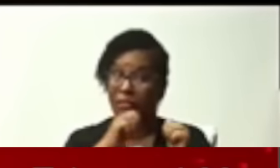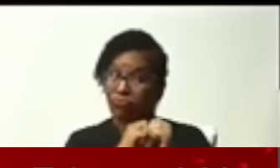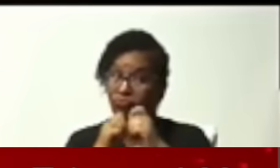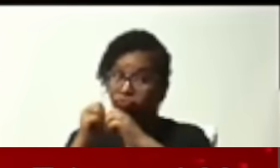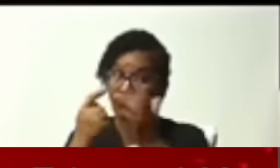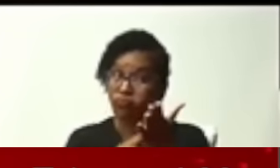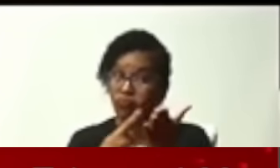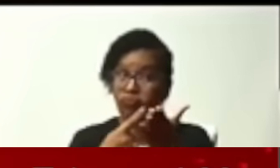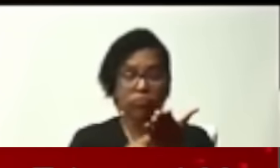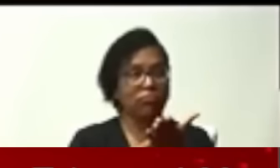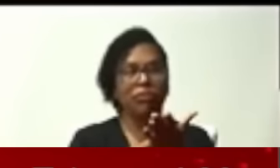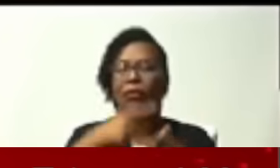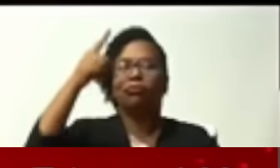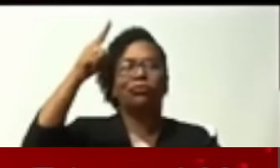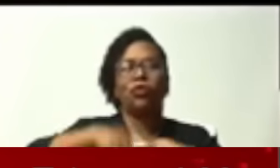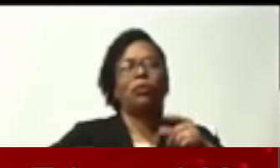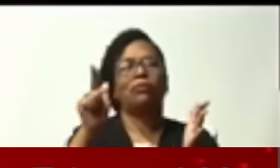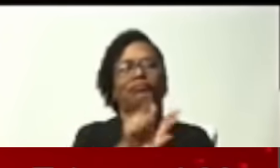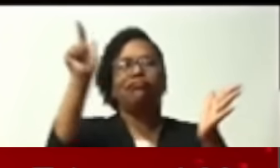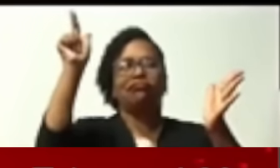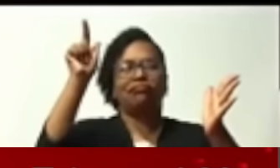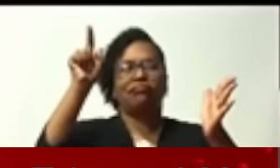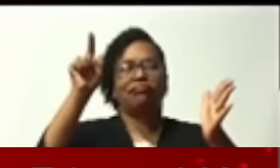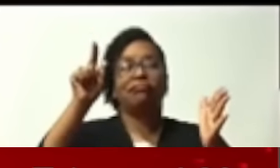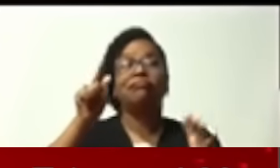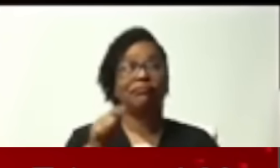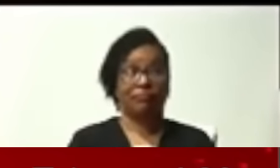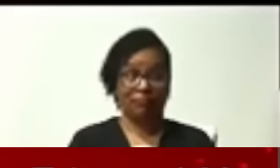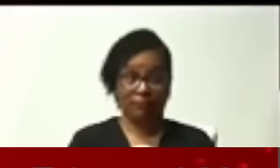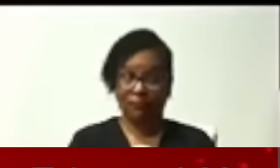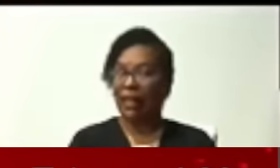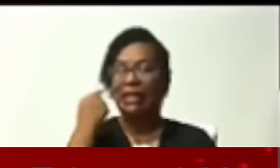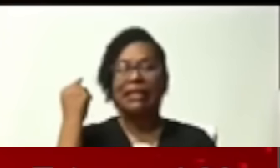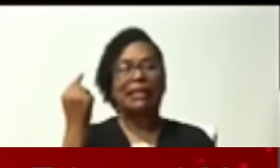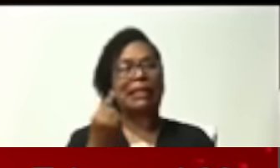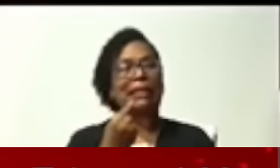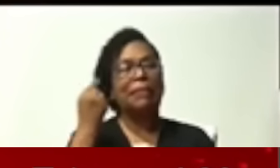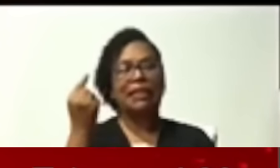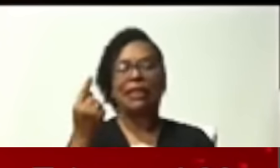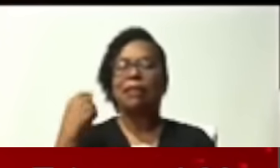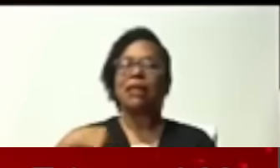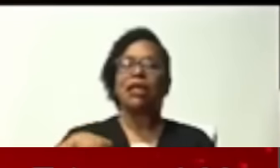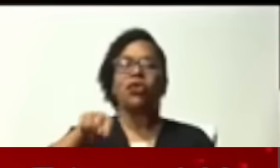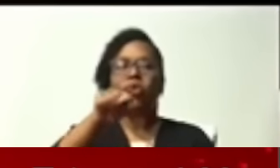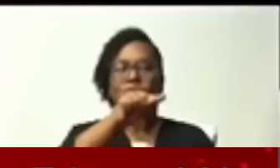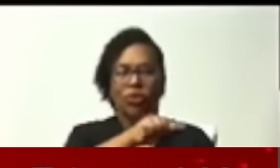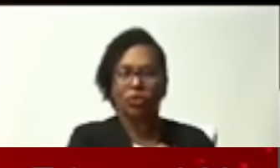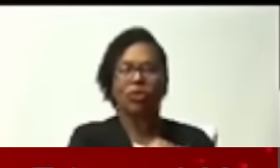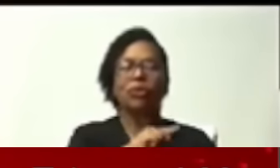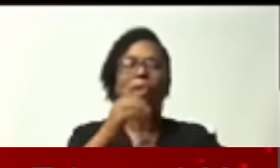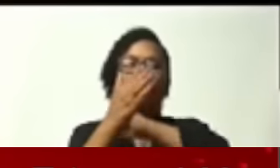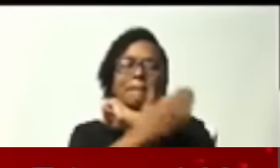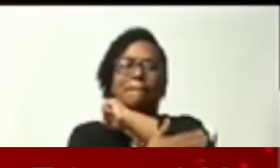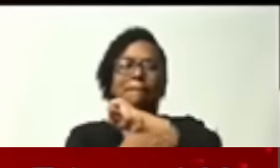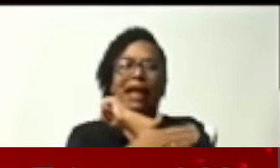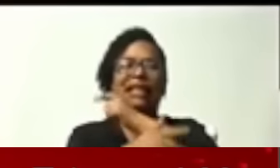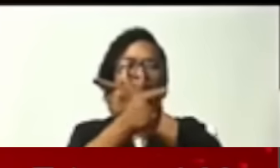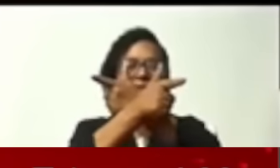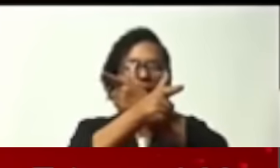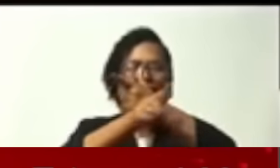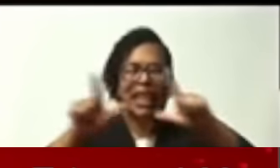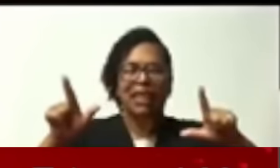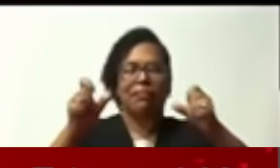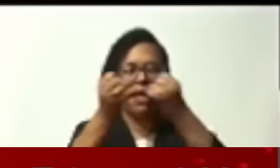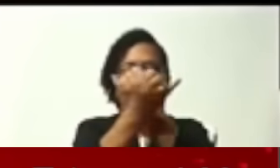eso, cualquier otra discusión luego será posible. Pero siempre defender la soberanía de nuestro país deberá ser un deber supremo de